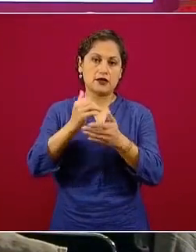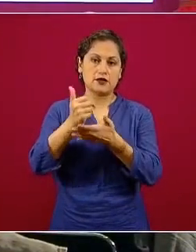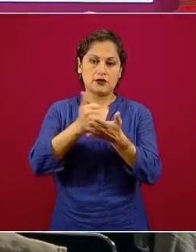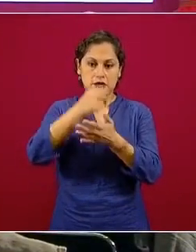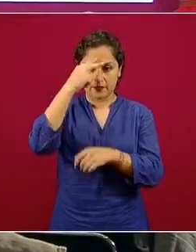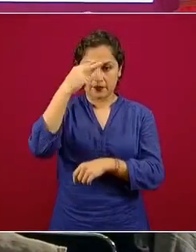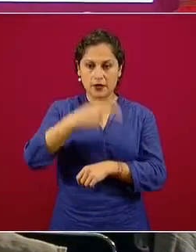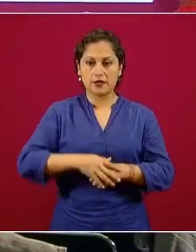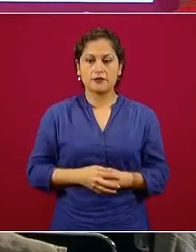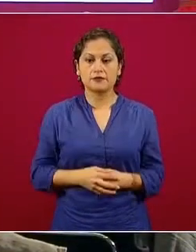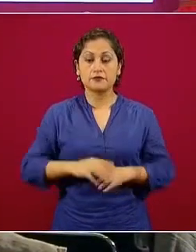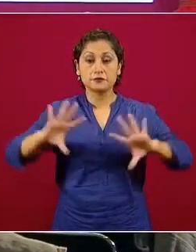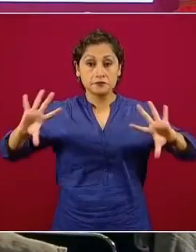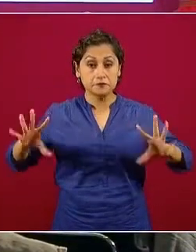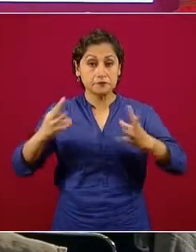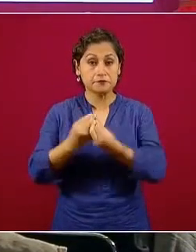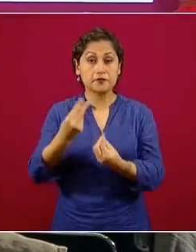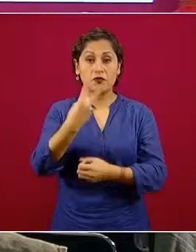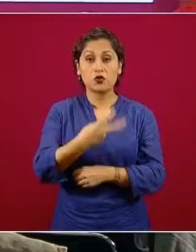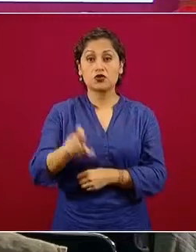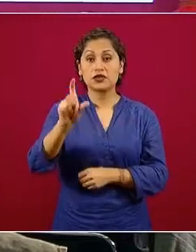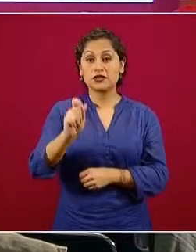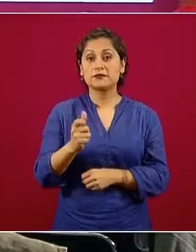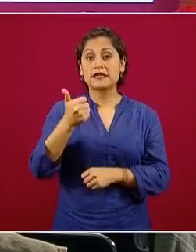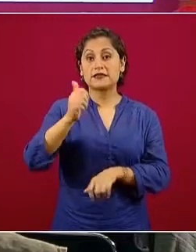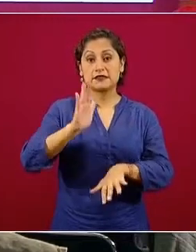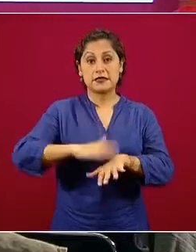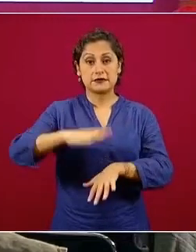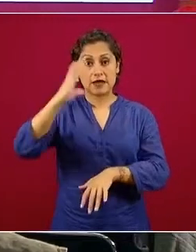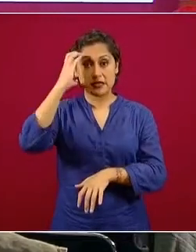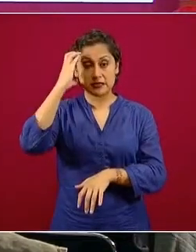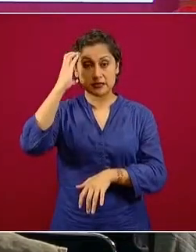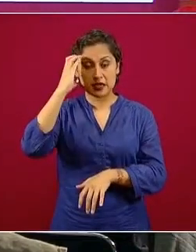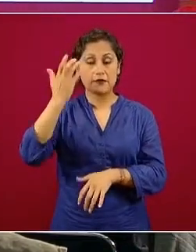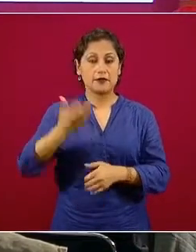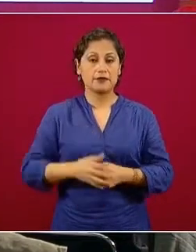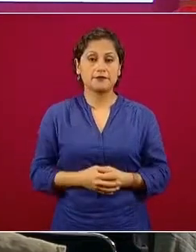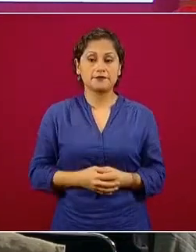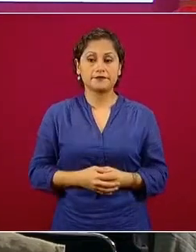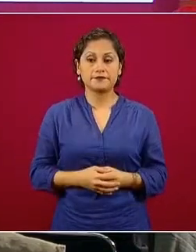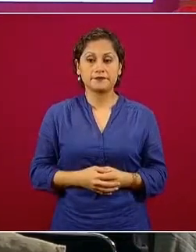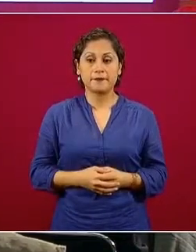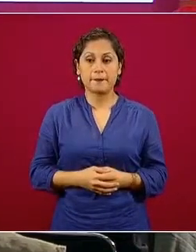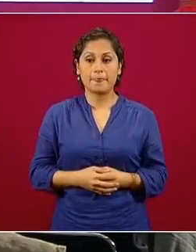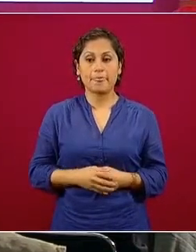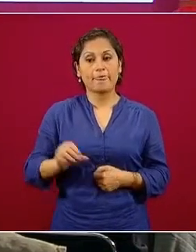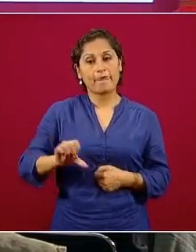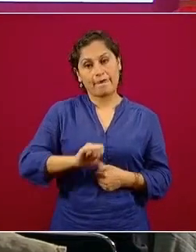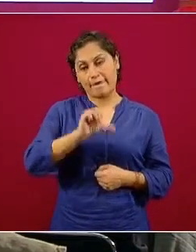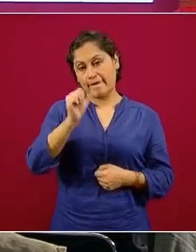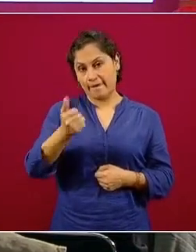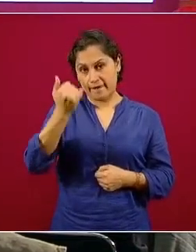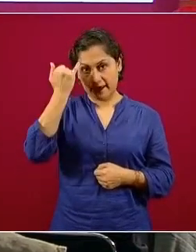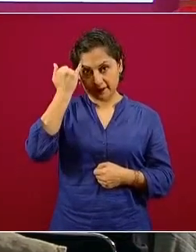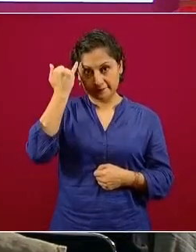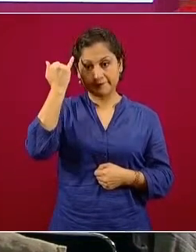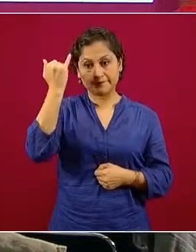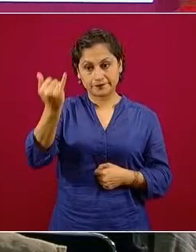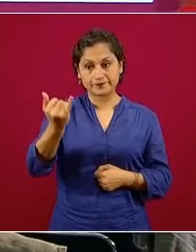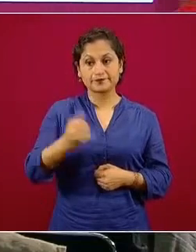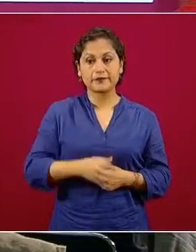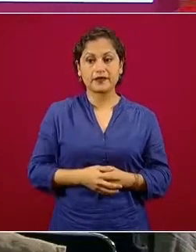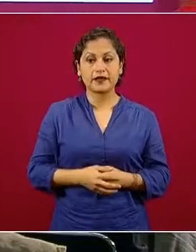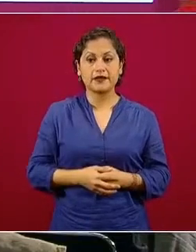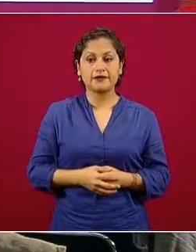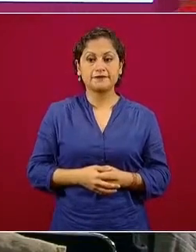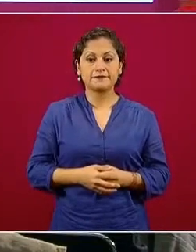méxico 226 camas adicionales con este modelo la siguiente y otro pues que ha sido muy muy difundido